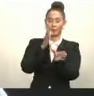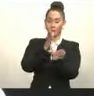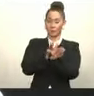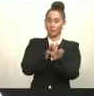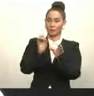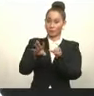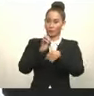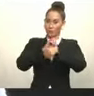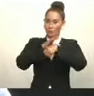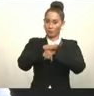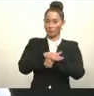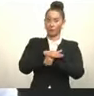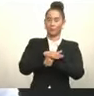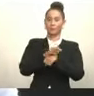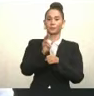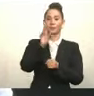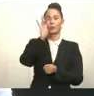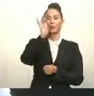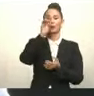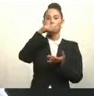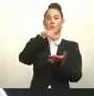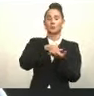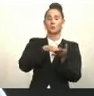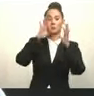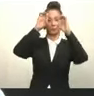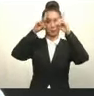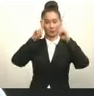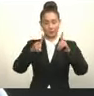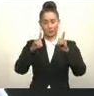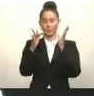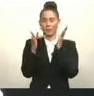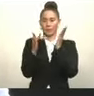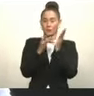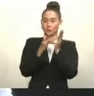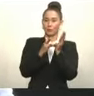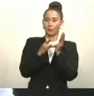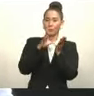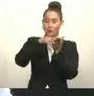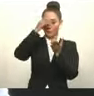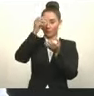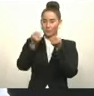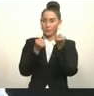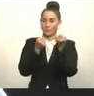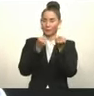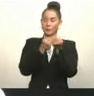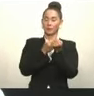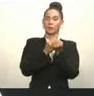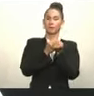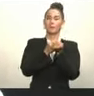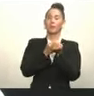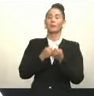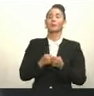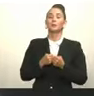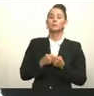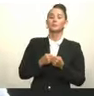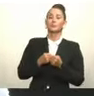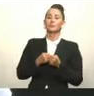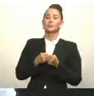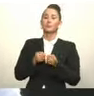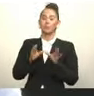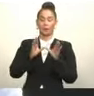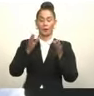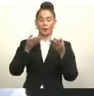alrededor de 80.000 docentes en los temas de la estrategia de apoyo y recuperación psicoafectiva en el contexto